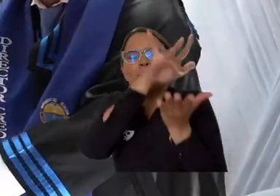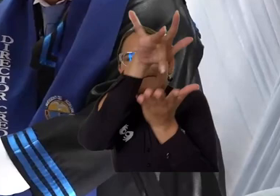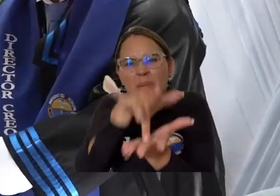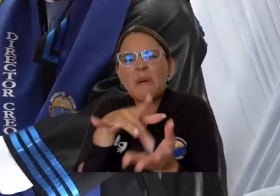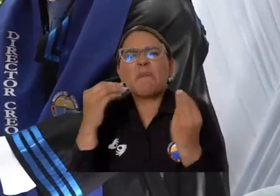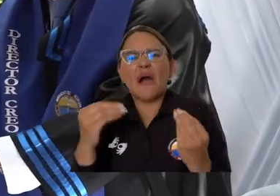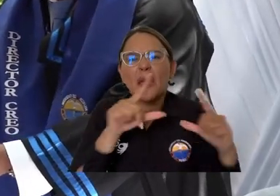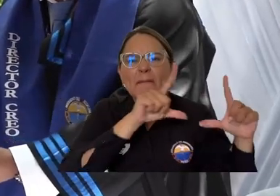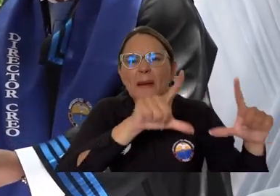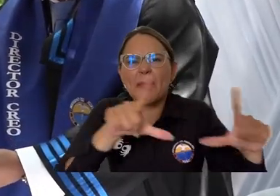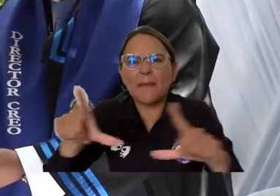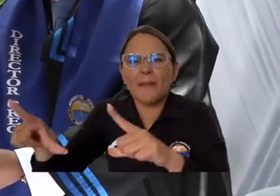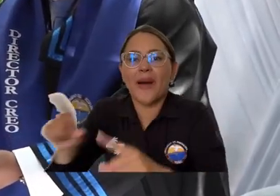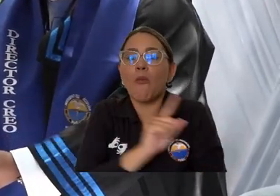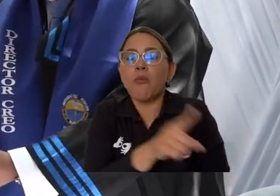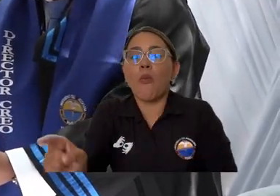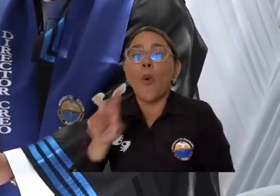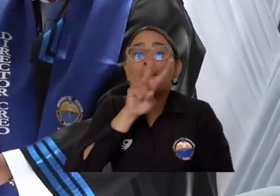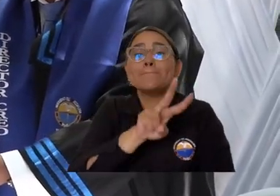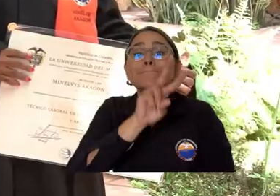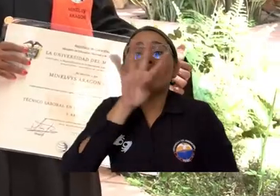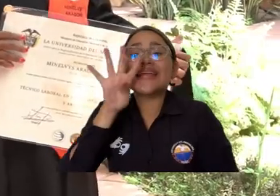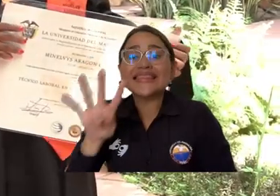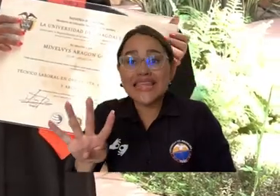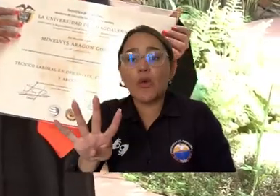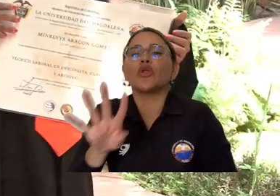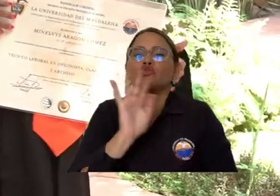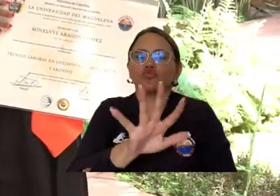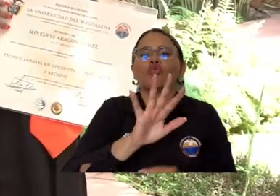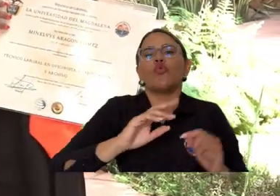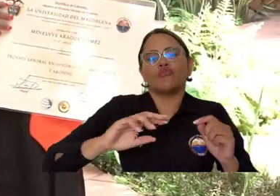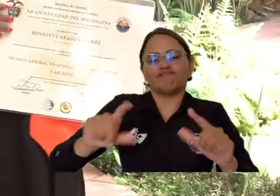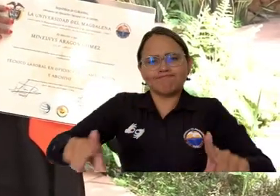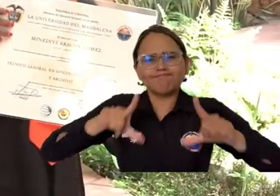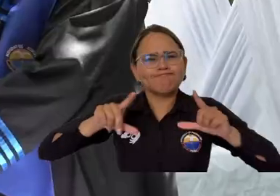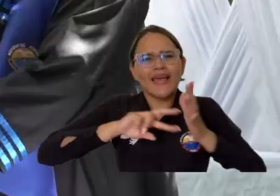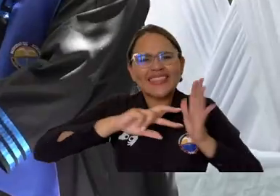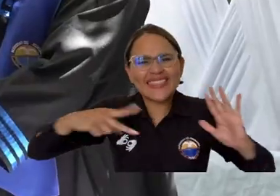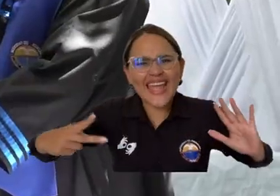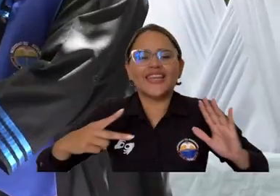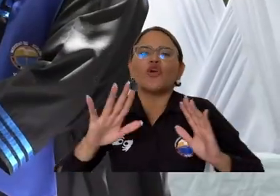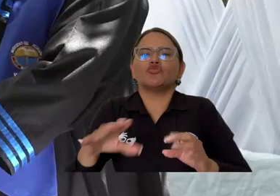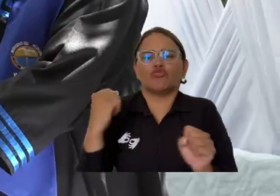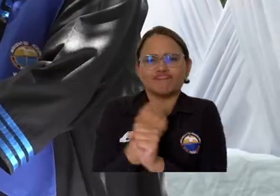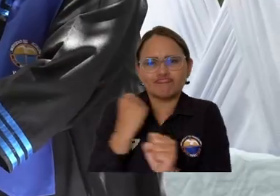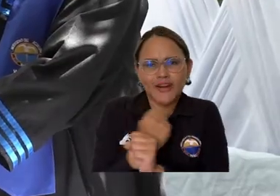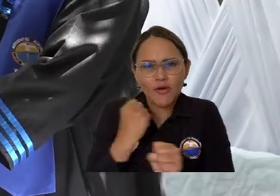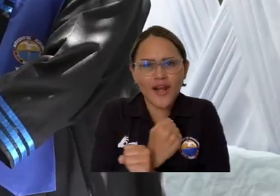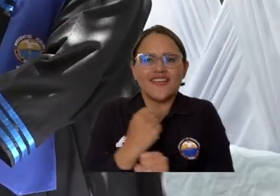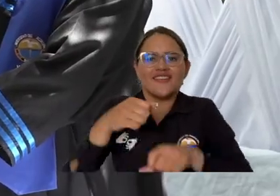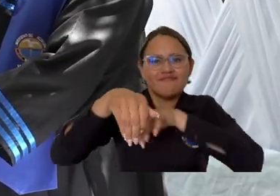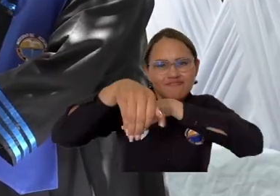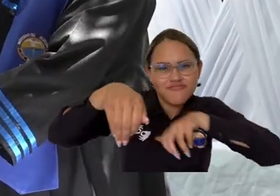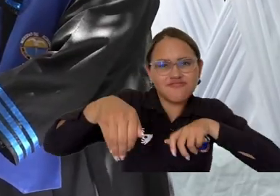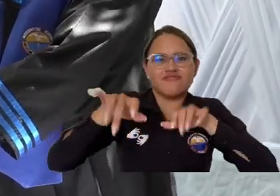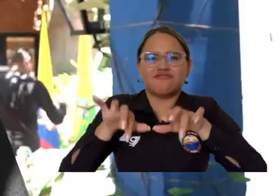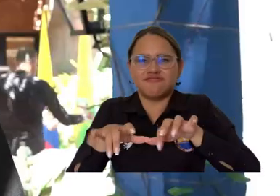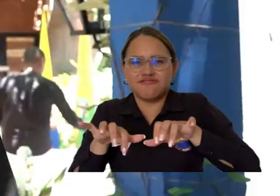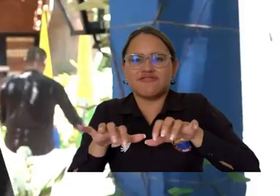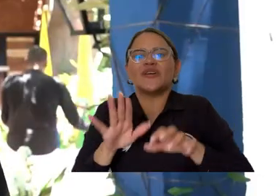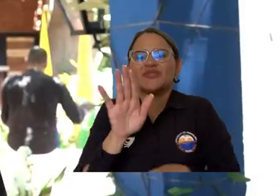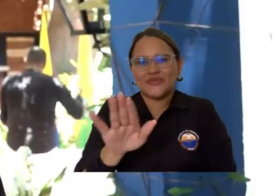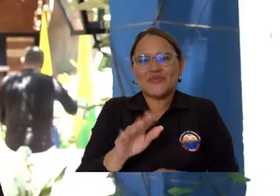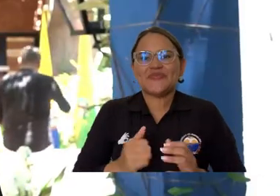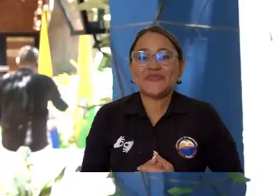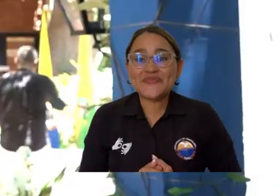Magdalena para certificar a 24 de sus habitantes como técnicos laborales por competencias en oficinista, clasificación y archivo. Le